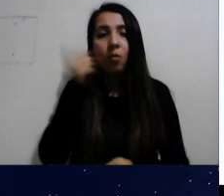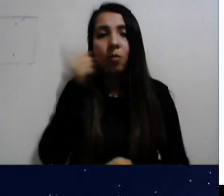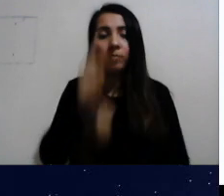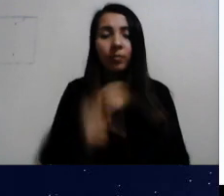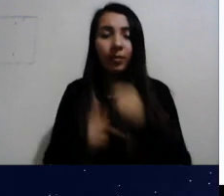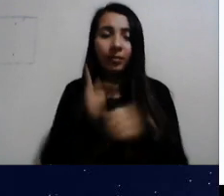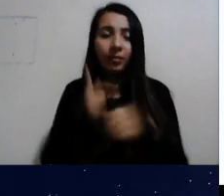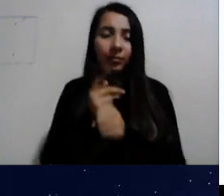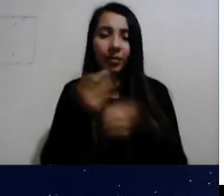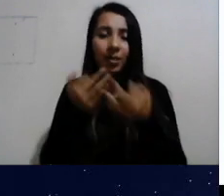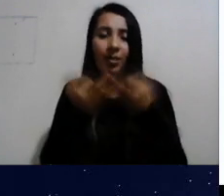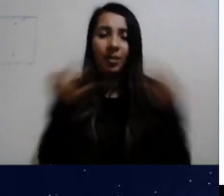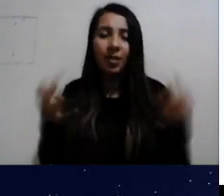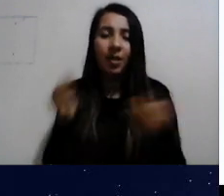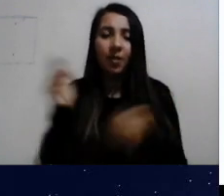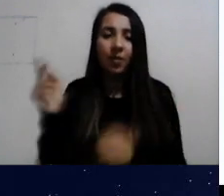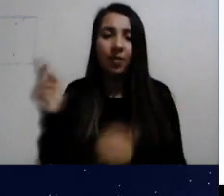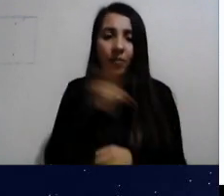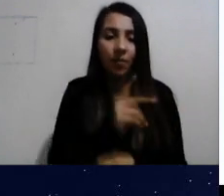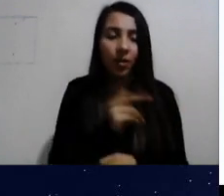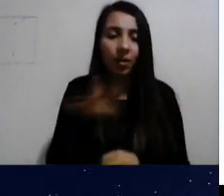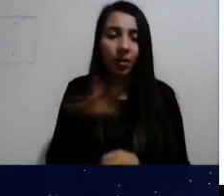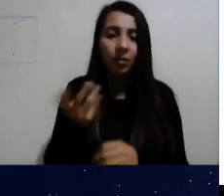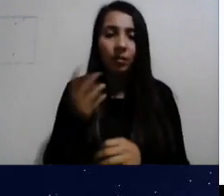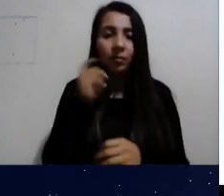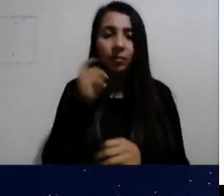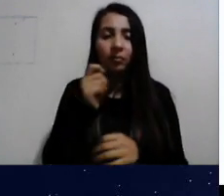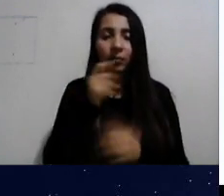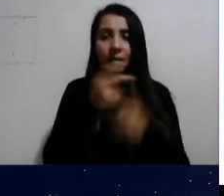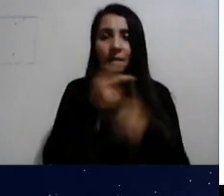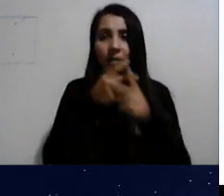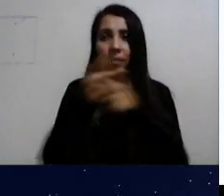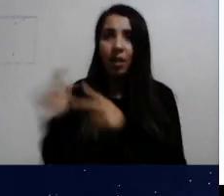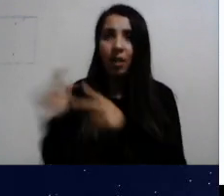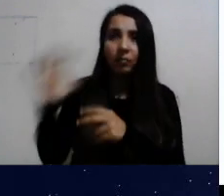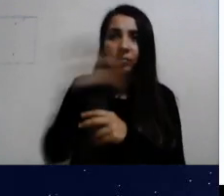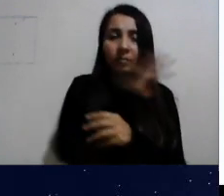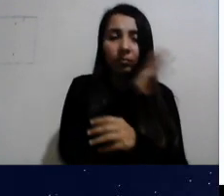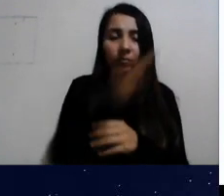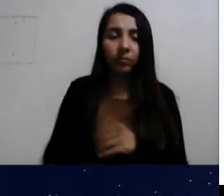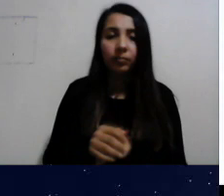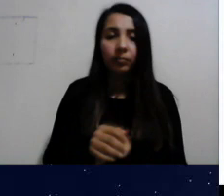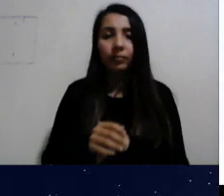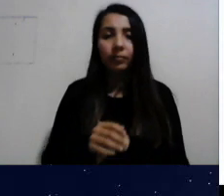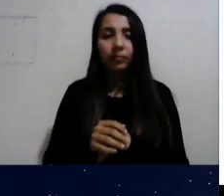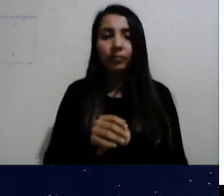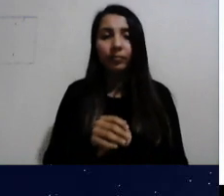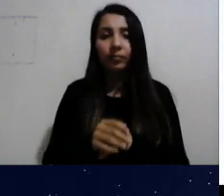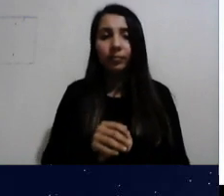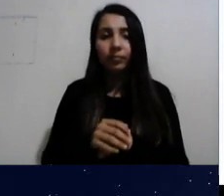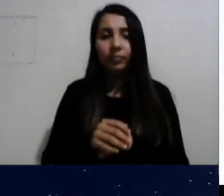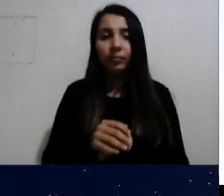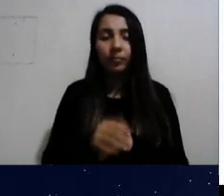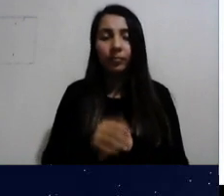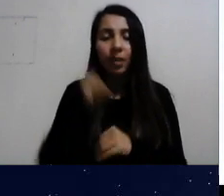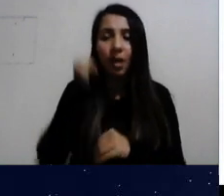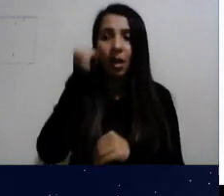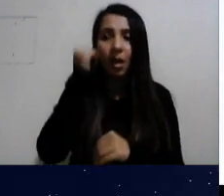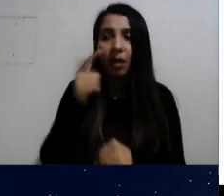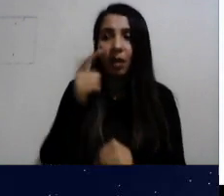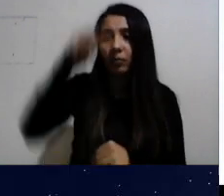orbitando alrededor de otras estrellas. Algo que se pensaba que era imposible porque